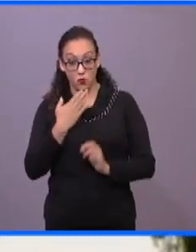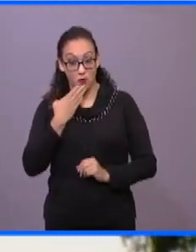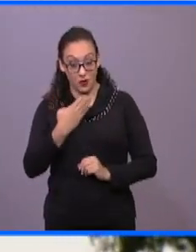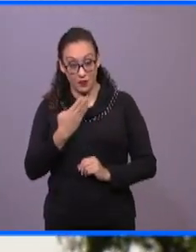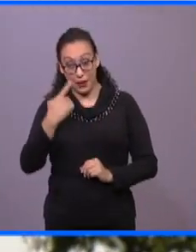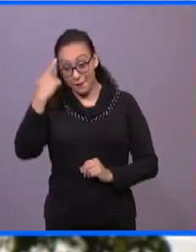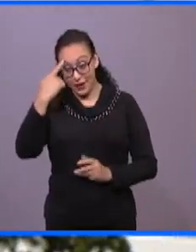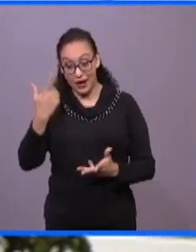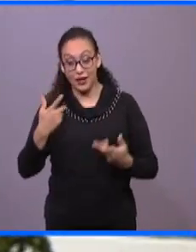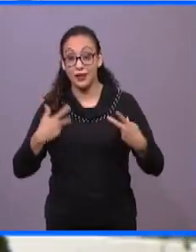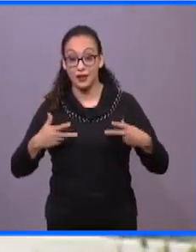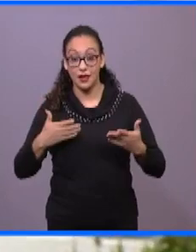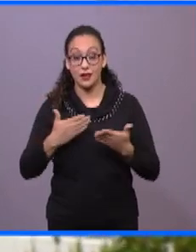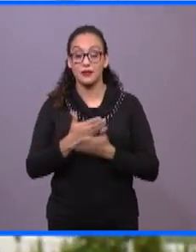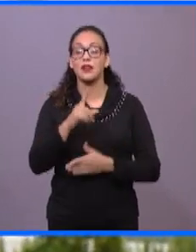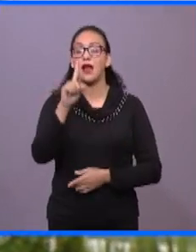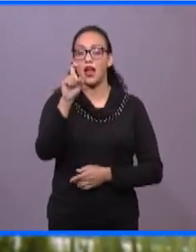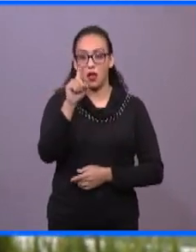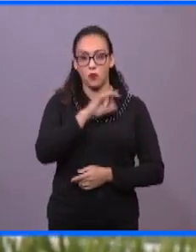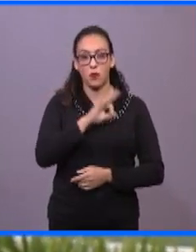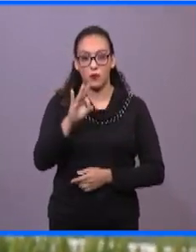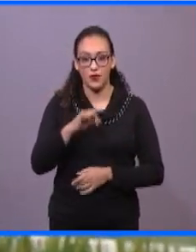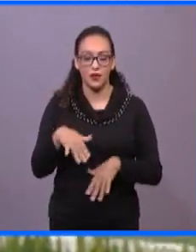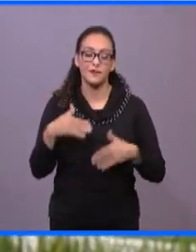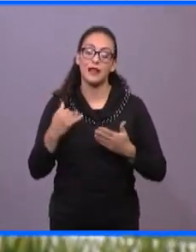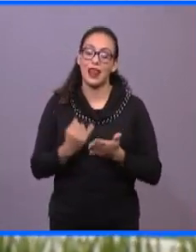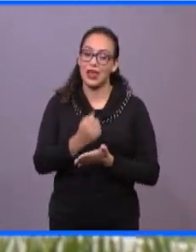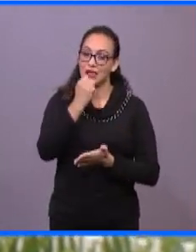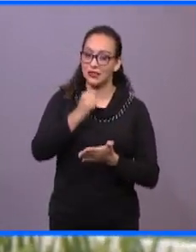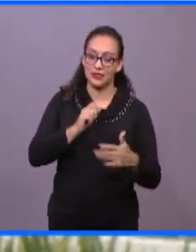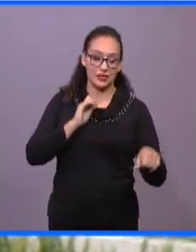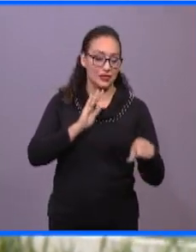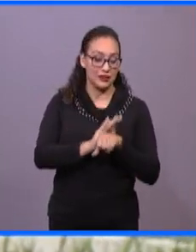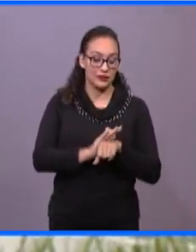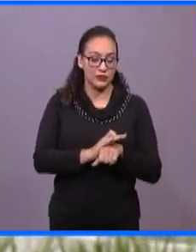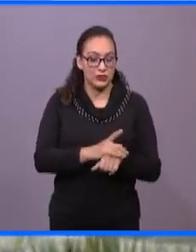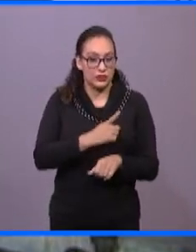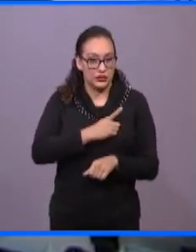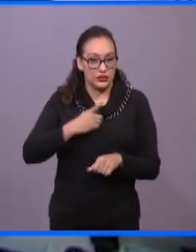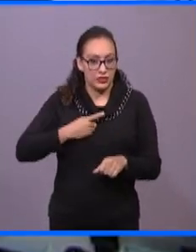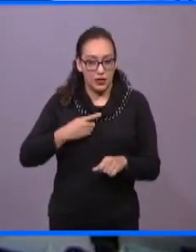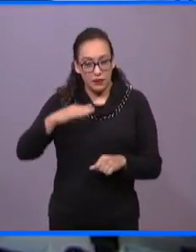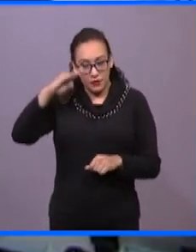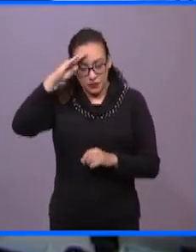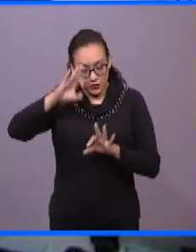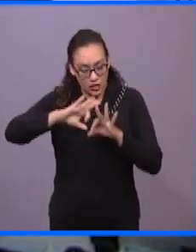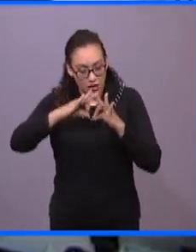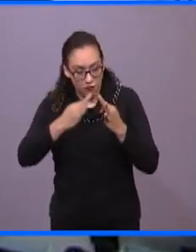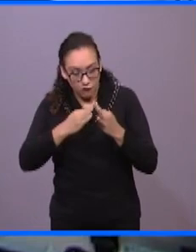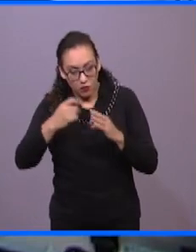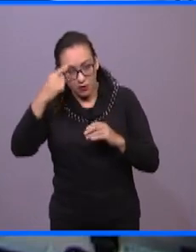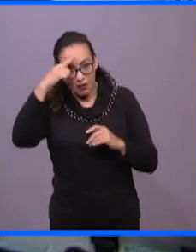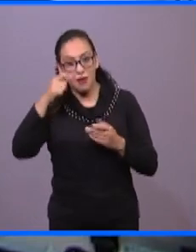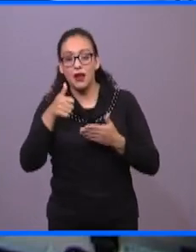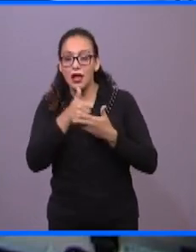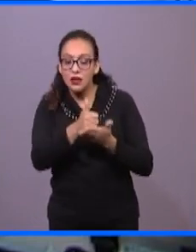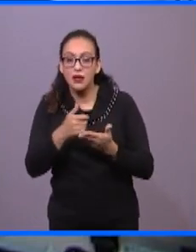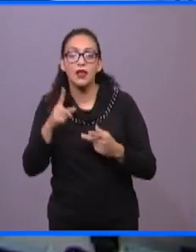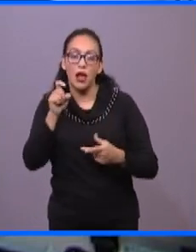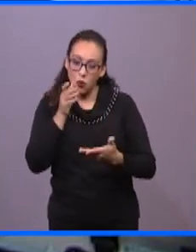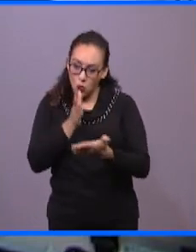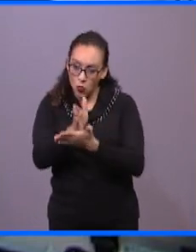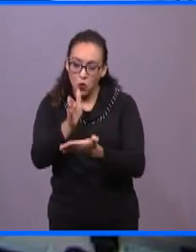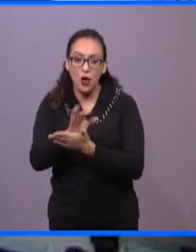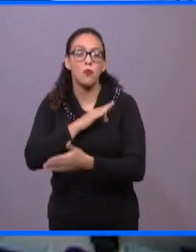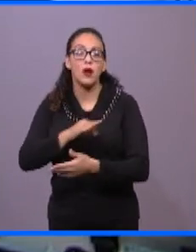para garantizar el derecho al agua, el efecto de la sentencia de amparo debe ser adoptar las medidas necesarias para facilitar su acceso